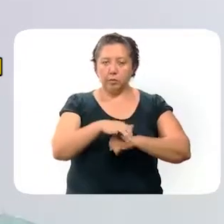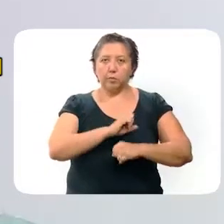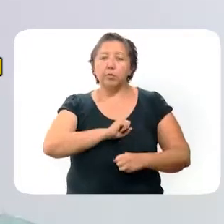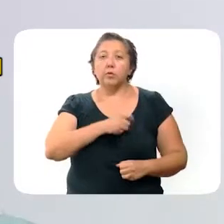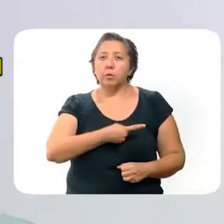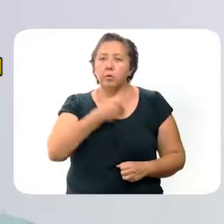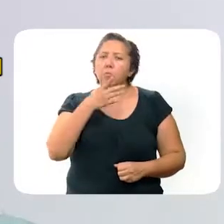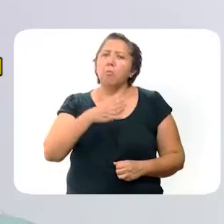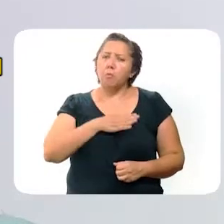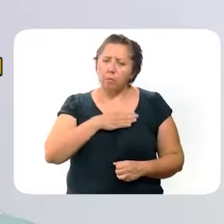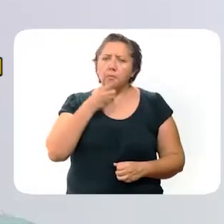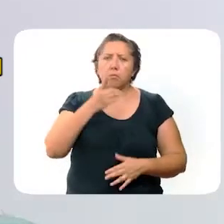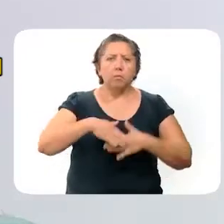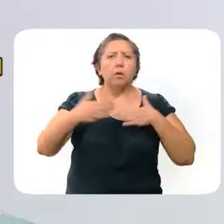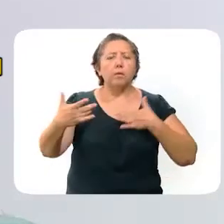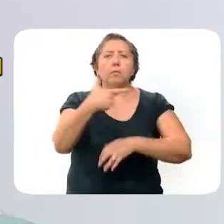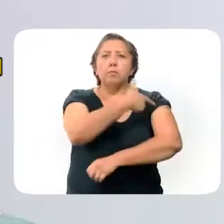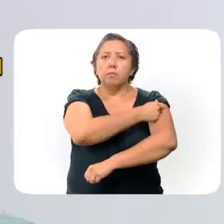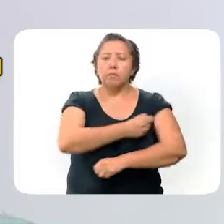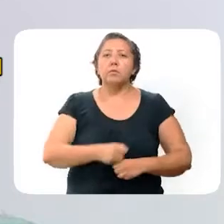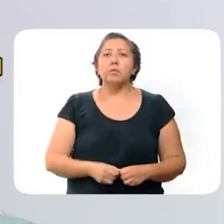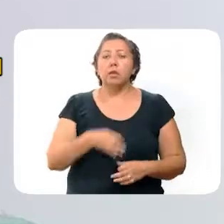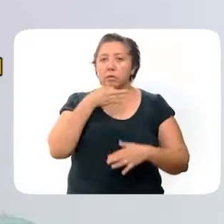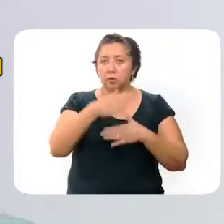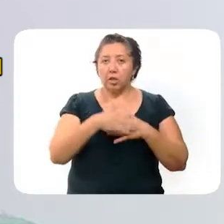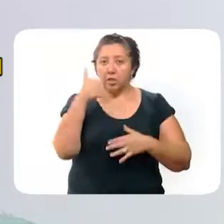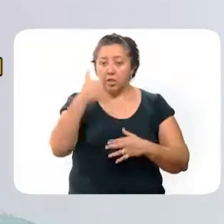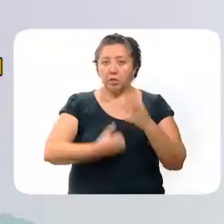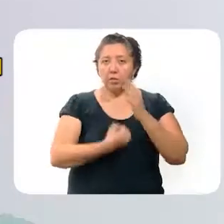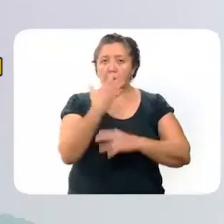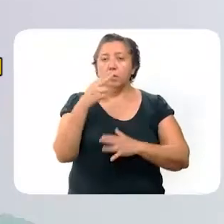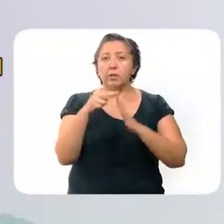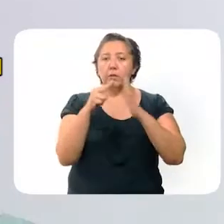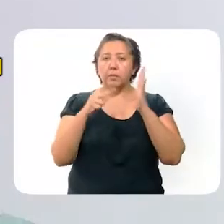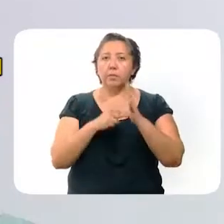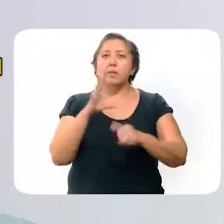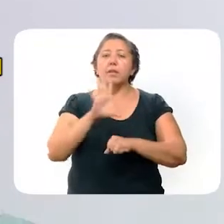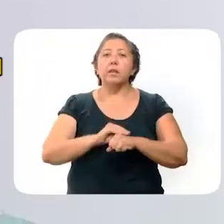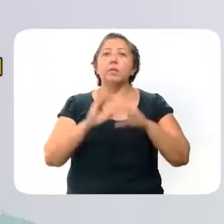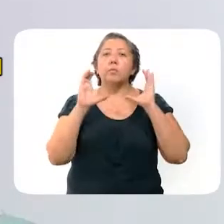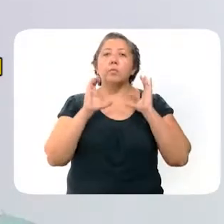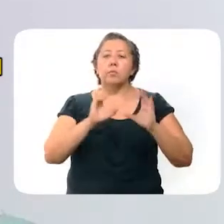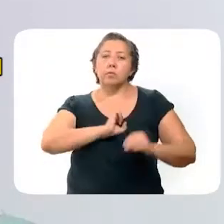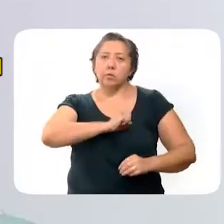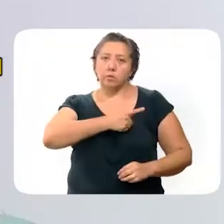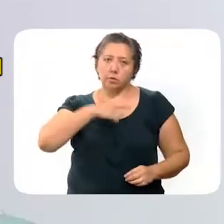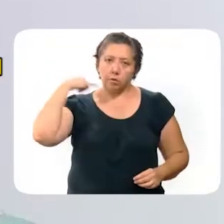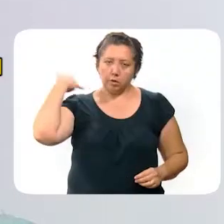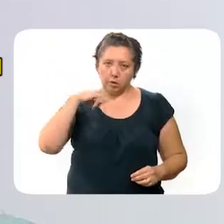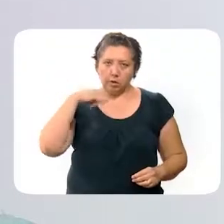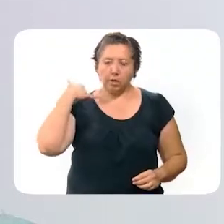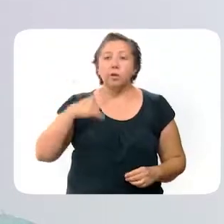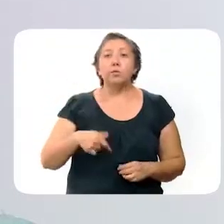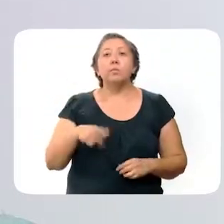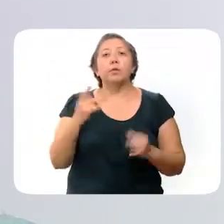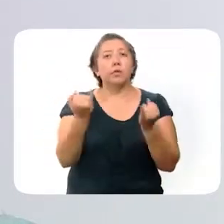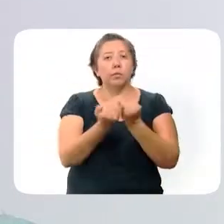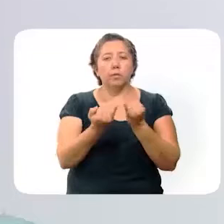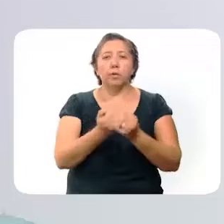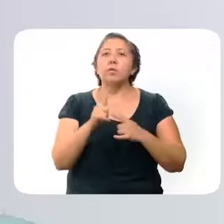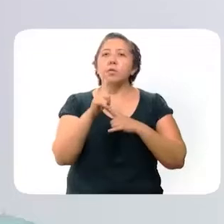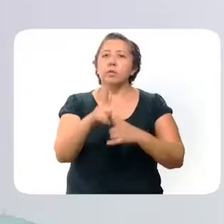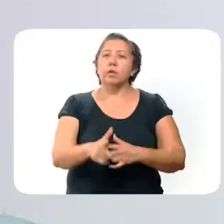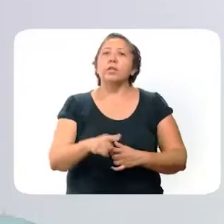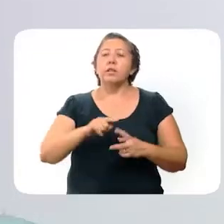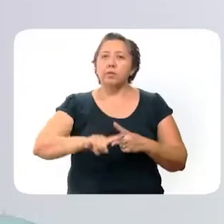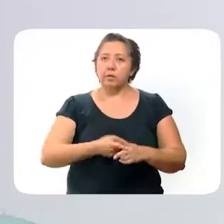de salud y el buen avance de la vacunación, se anunciaron 6 nuevas medidas que permitirán seguir protegiendo la salud de los yucatecos, pero al mismo tiempo